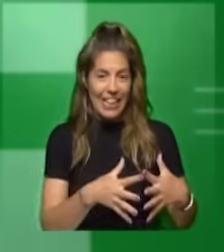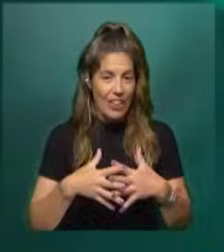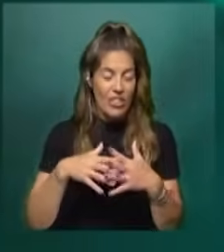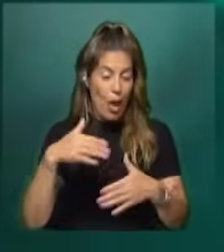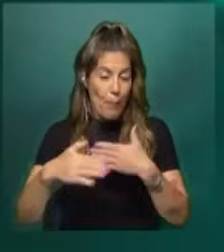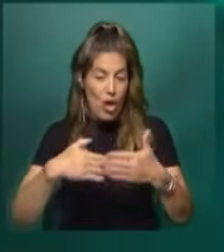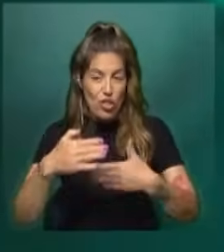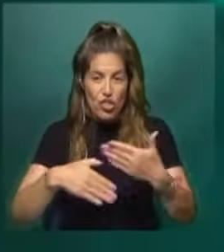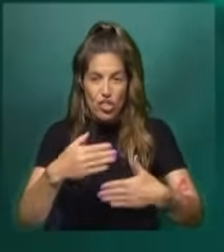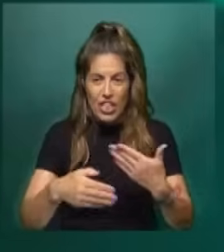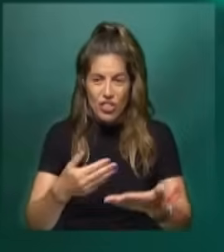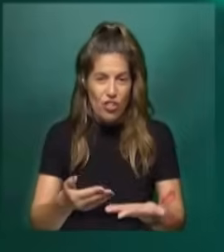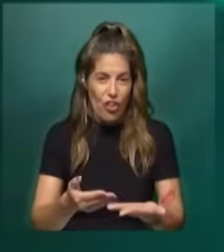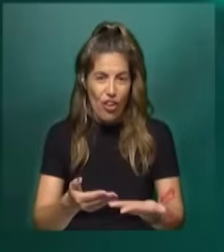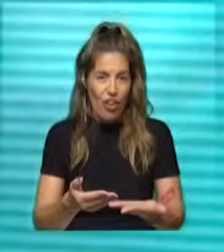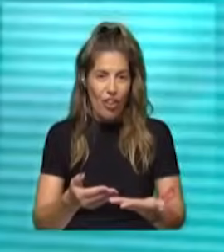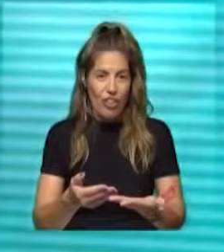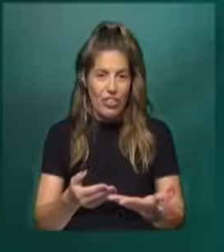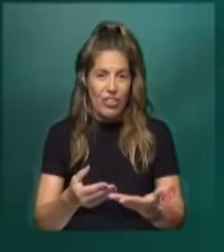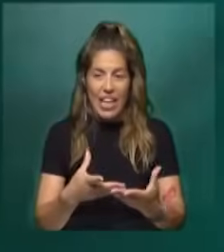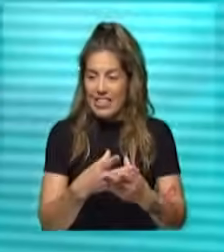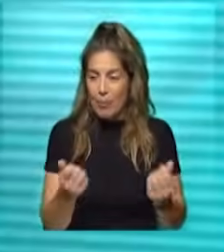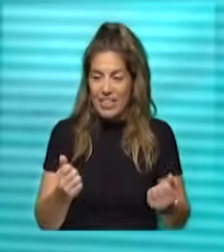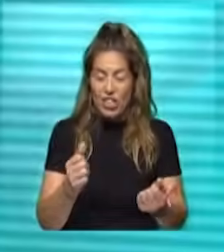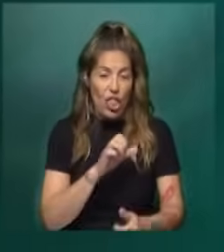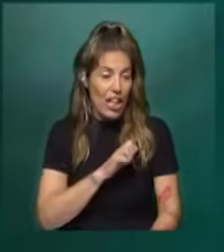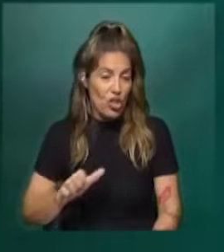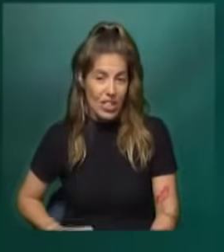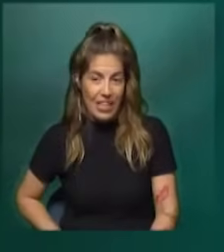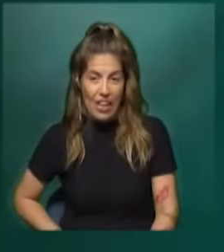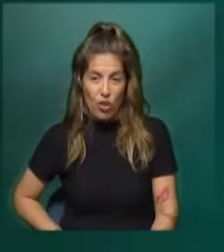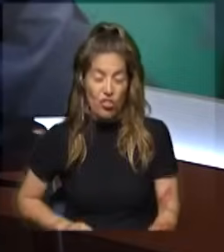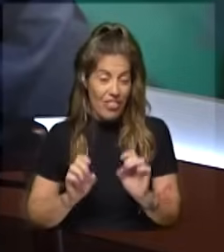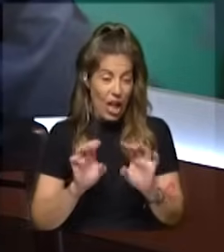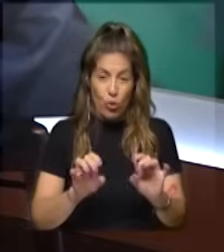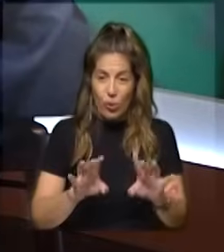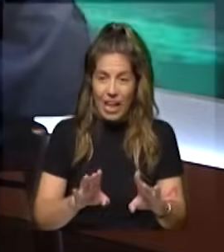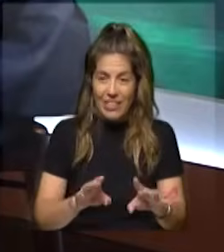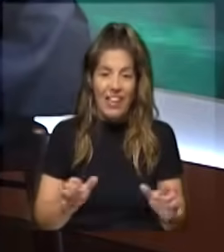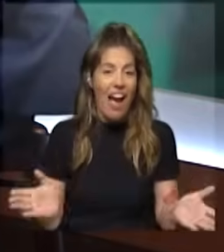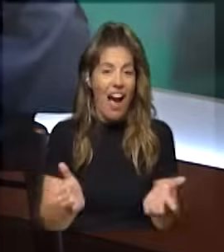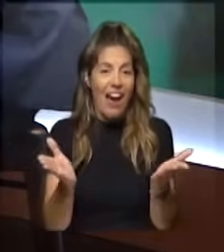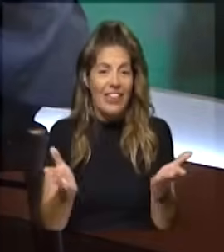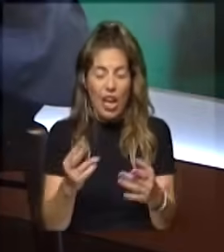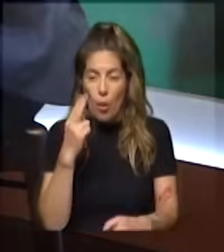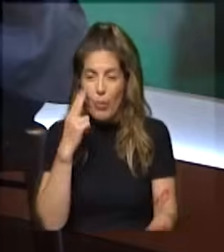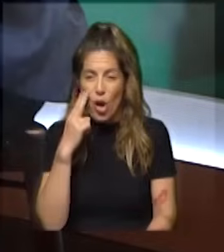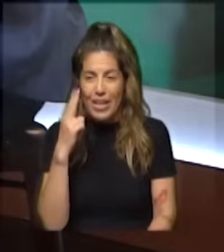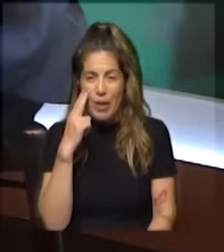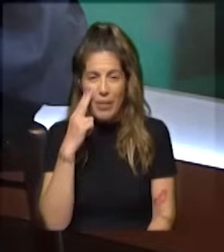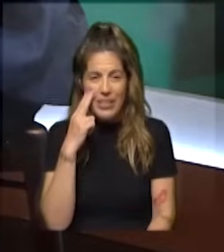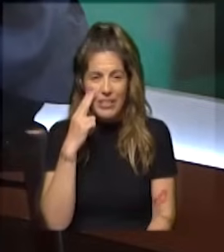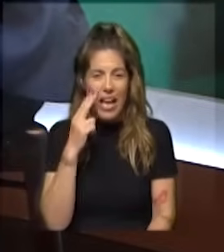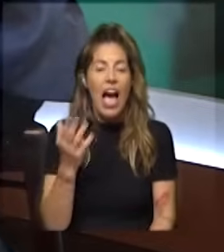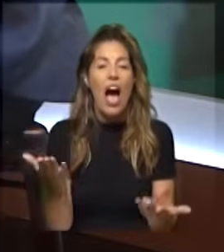proceso de desaparición de los estados, digamos, en su estado natural, ha generado muchísimos problemas.